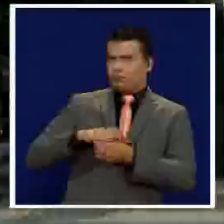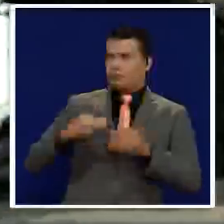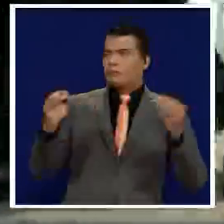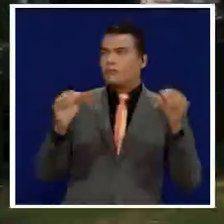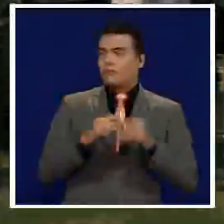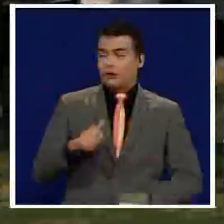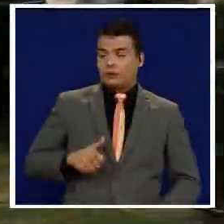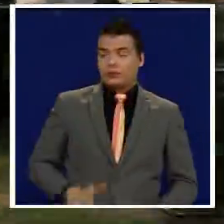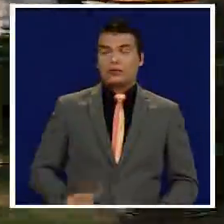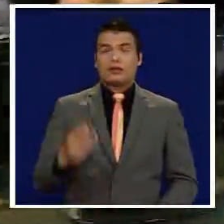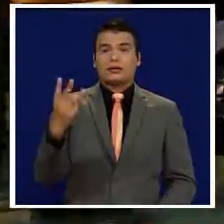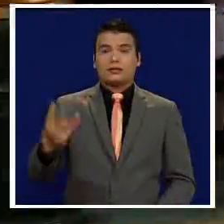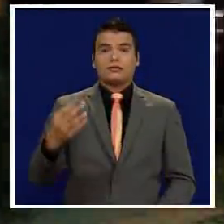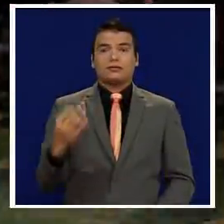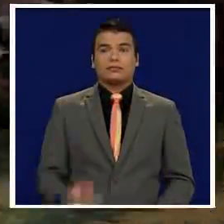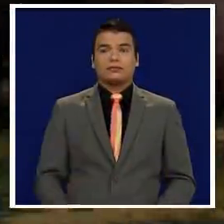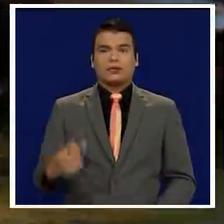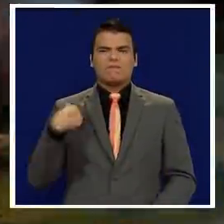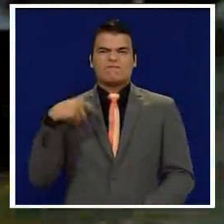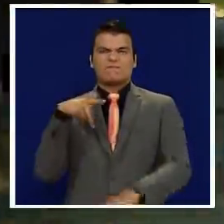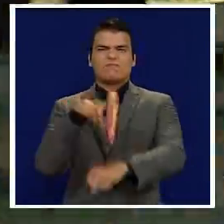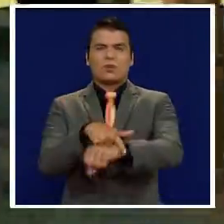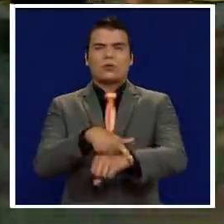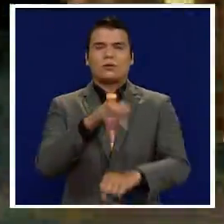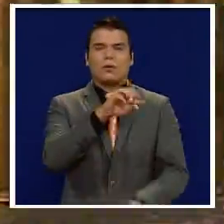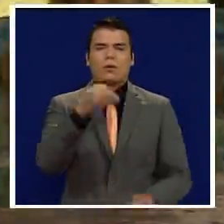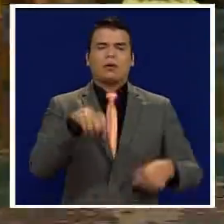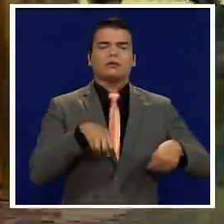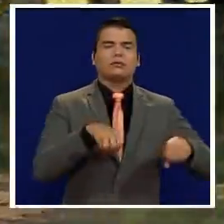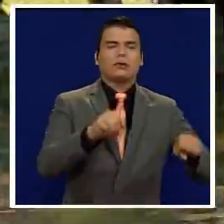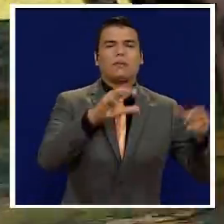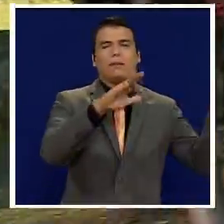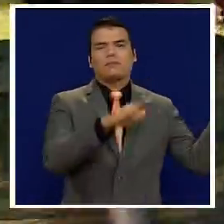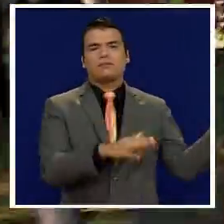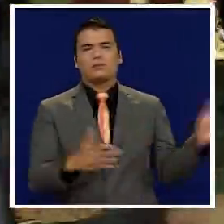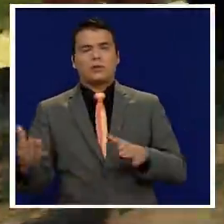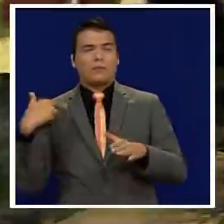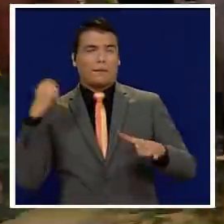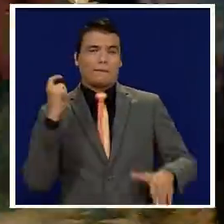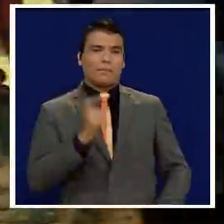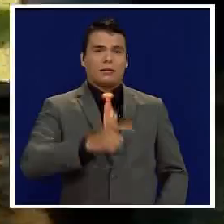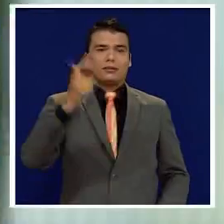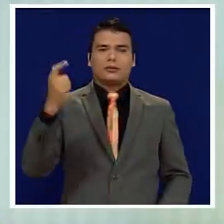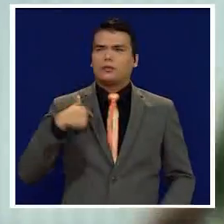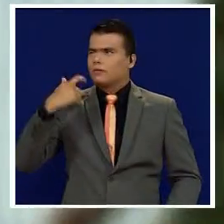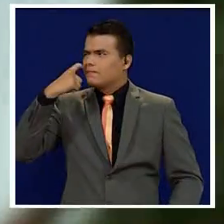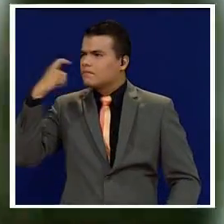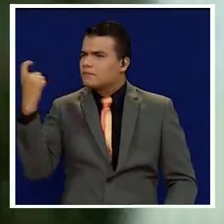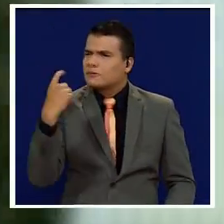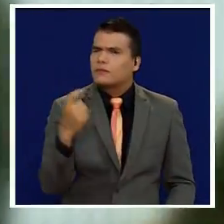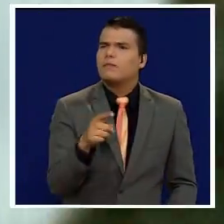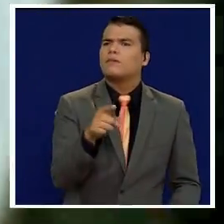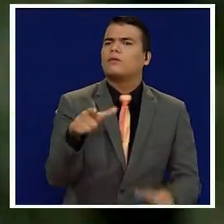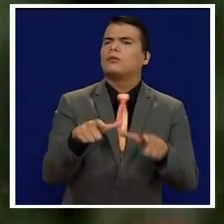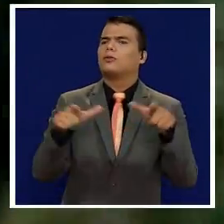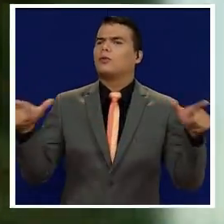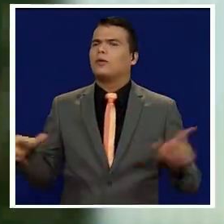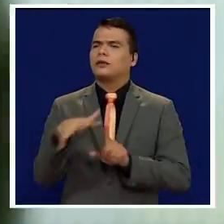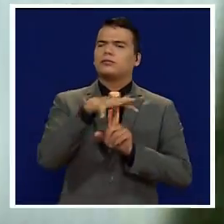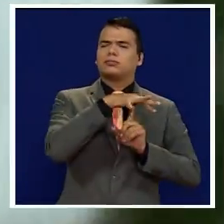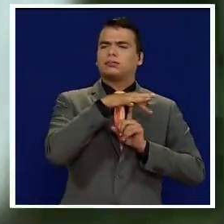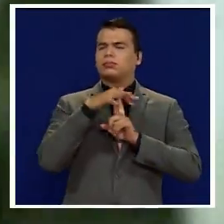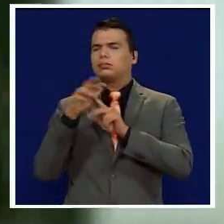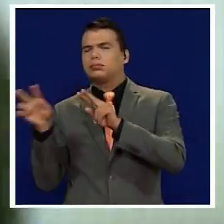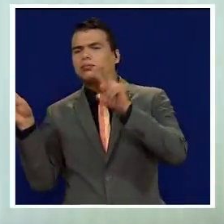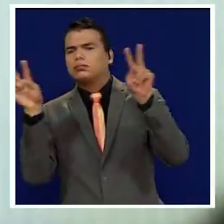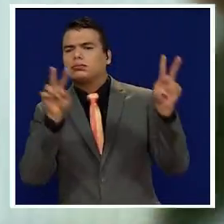tres fusiles, al parecer con los que atacaron a la pareja de motociclistas causándole la muerte, y por lo que son buscados por aire y tierra. El ejército reconoció la fuga